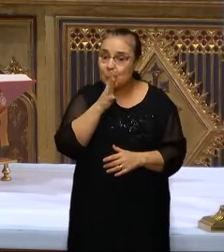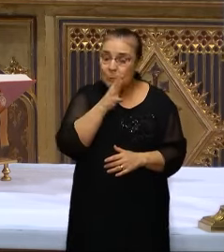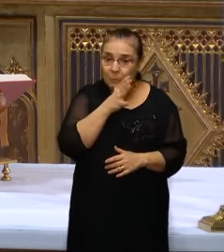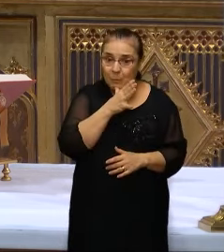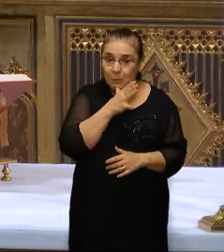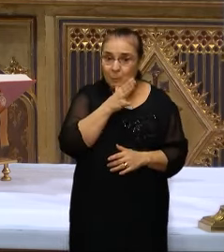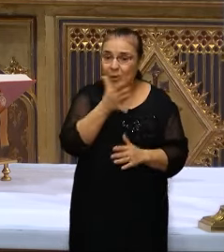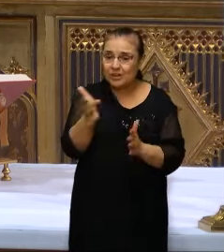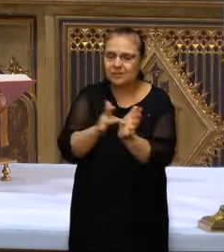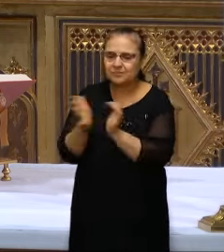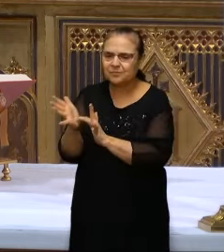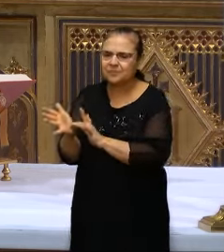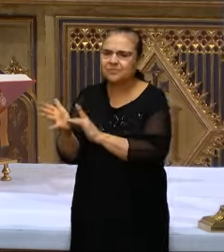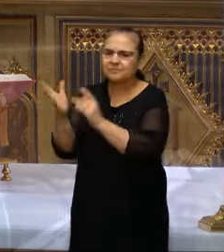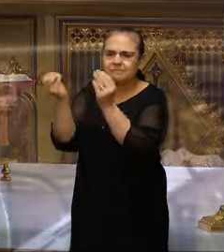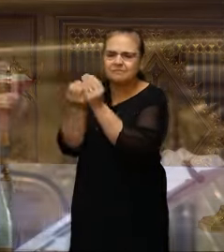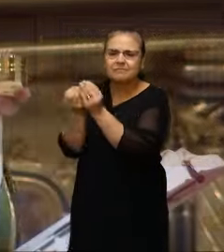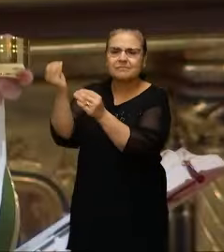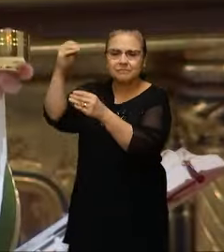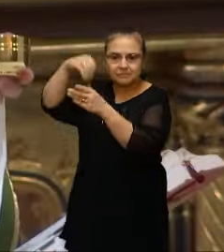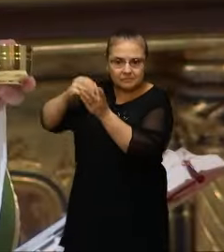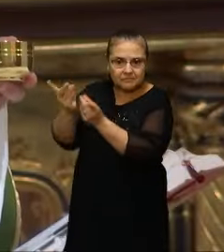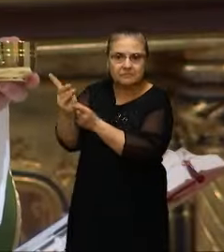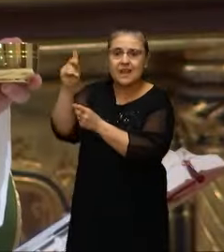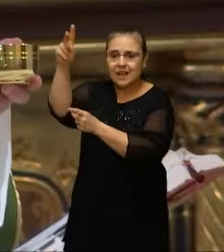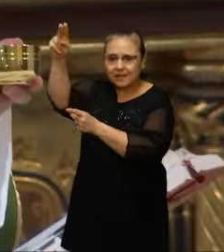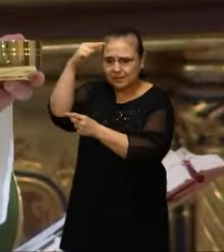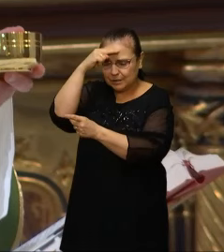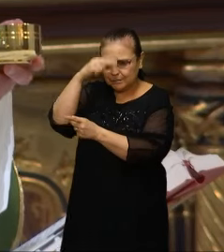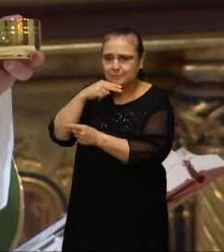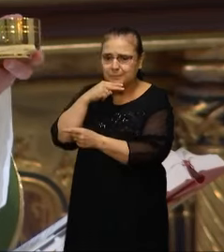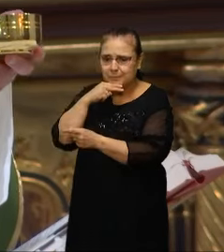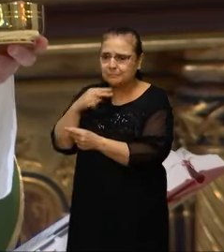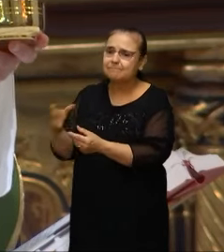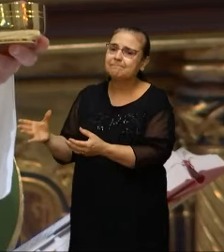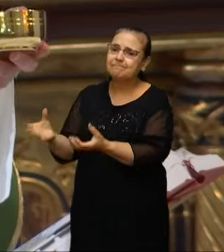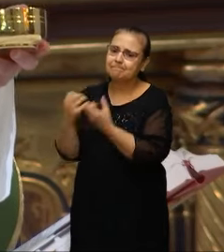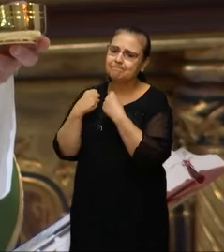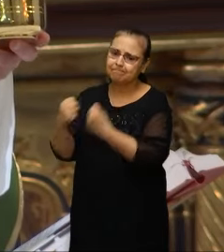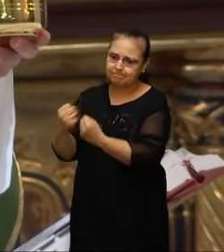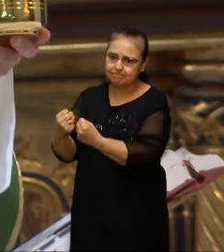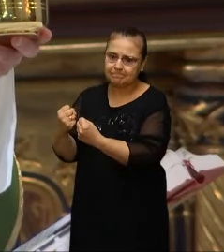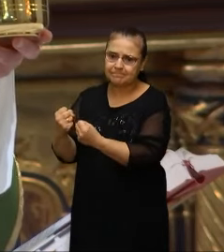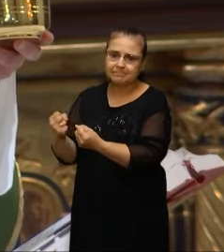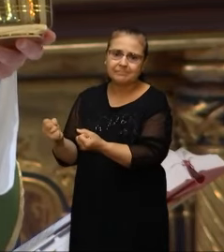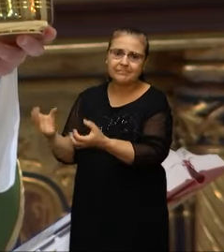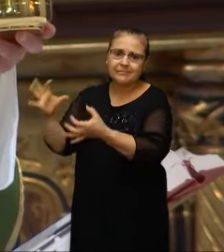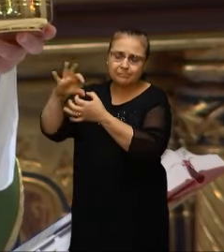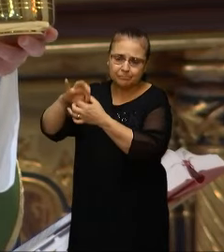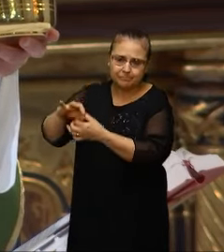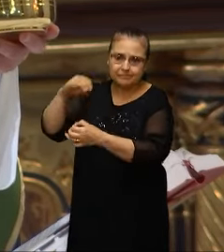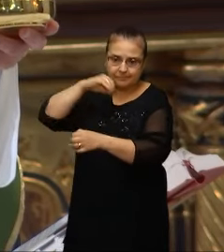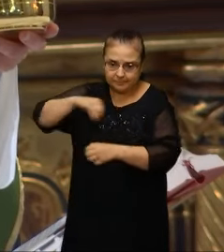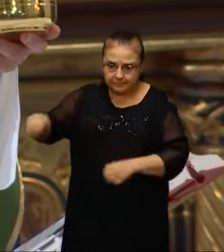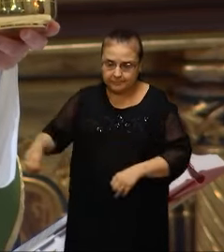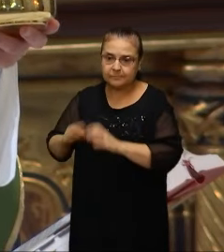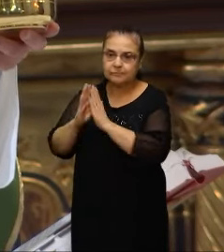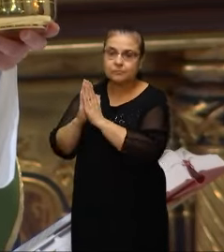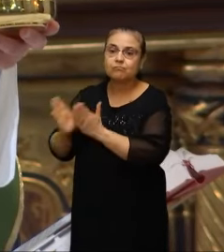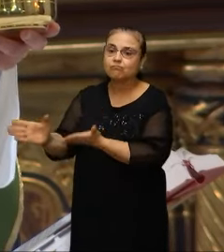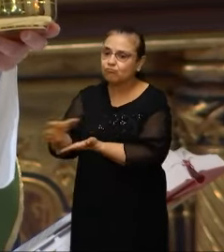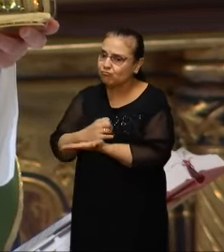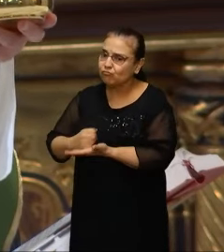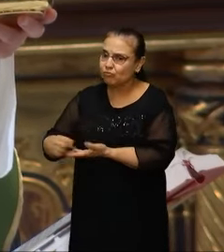alabanzas por Cristo con él y en él a ti Dios padre omnipotente en la unidad del